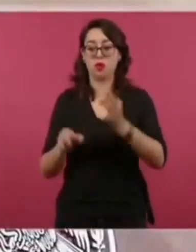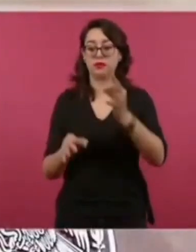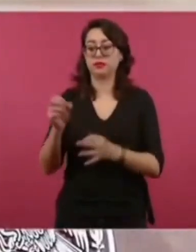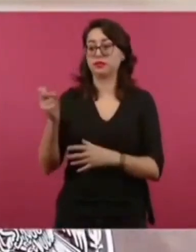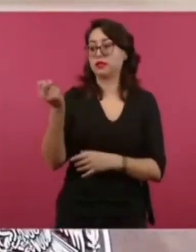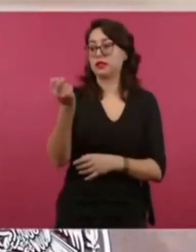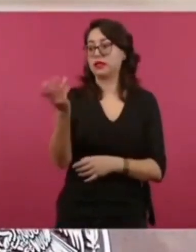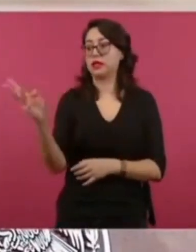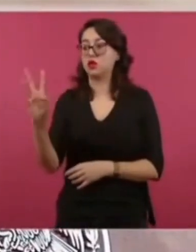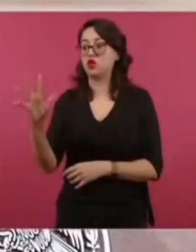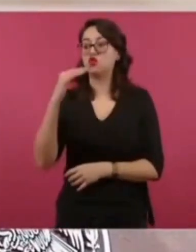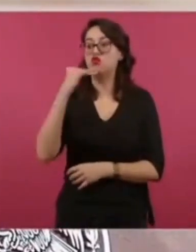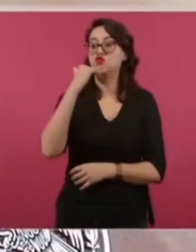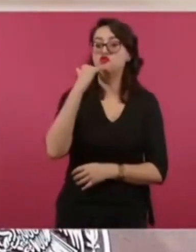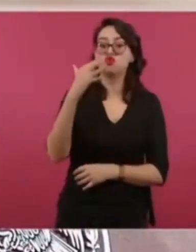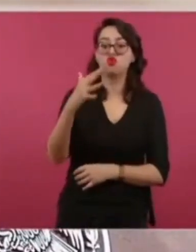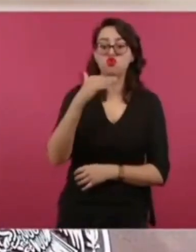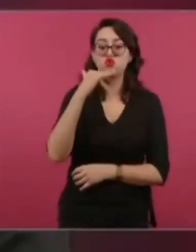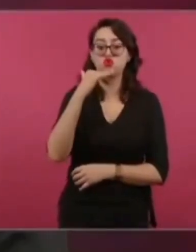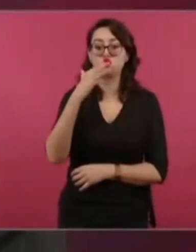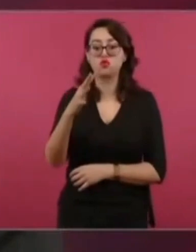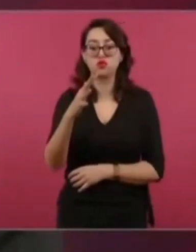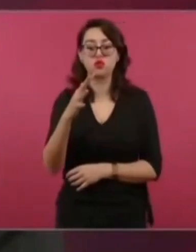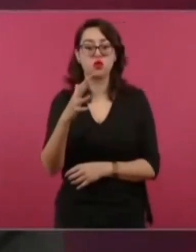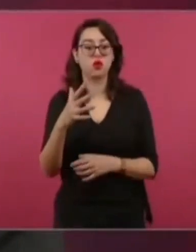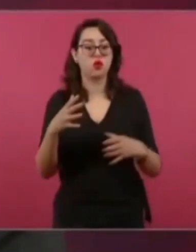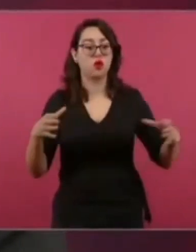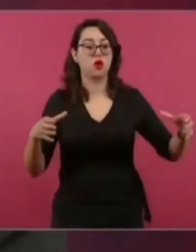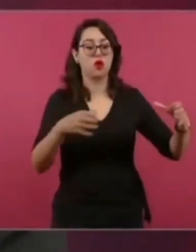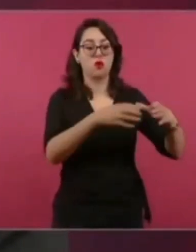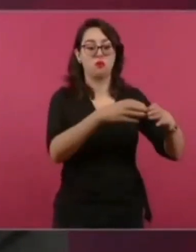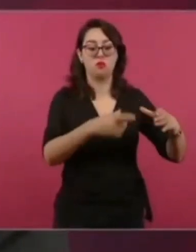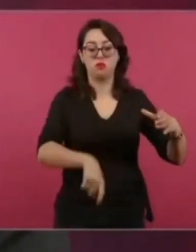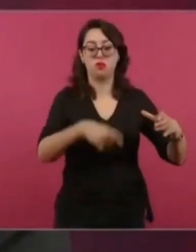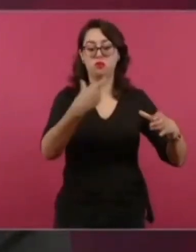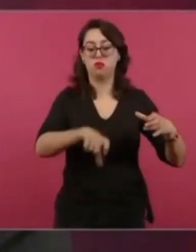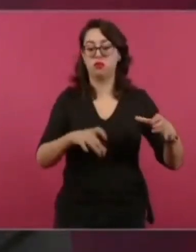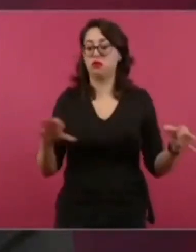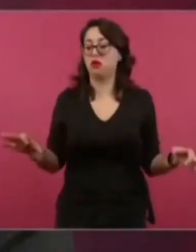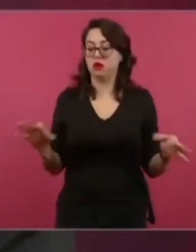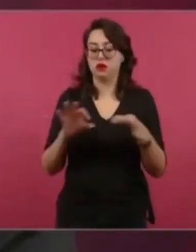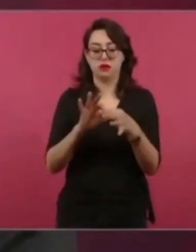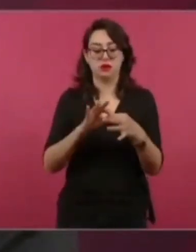el sistema oligárquico,